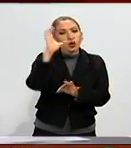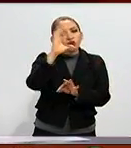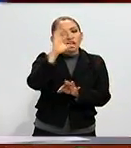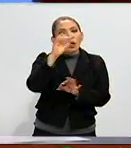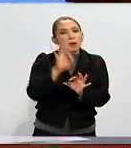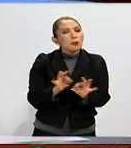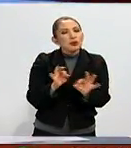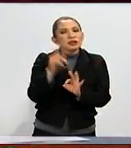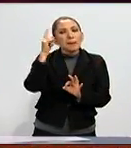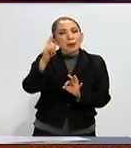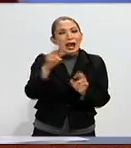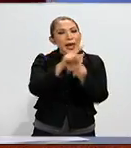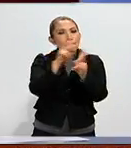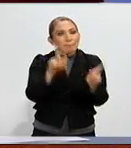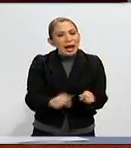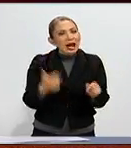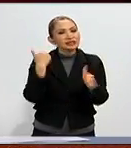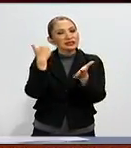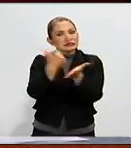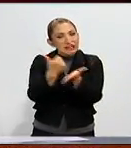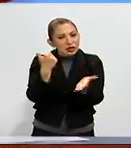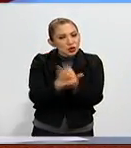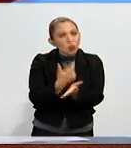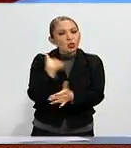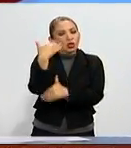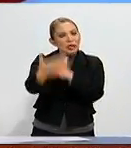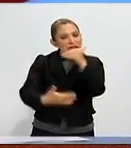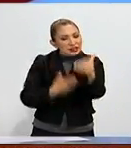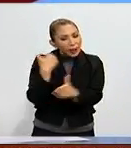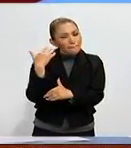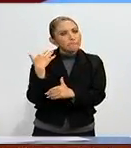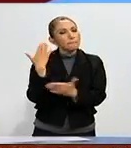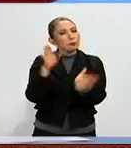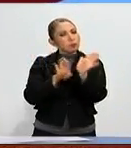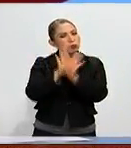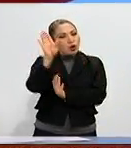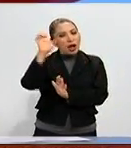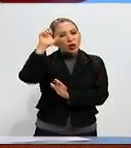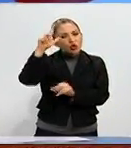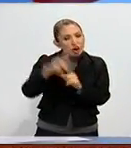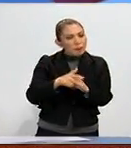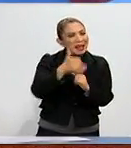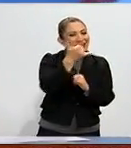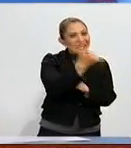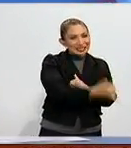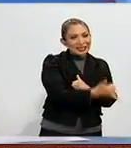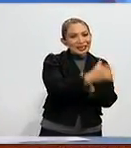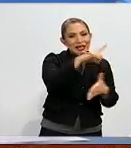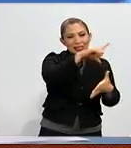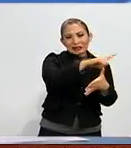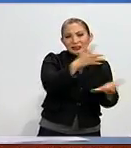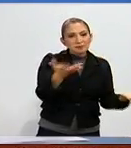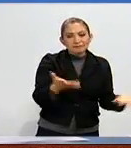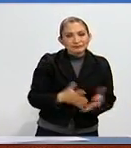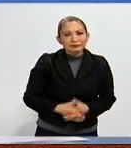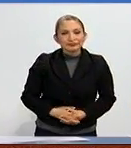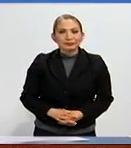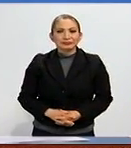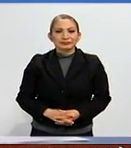como relevancia para la paz, la solidaridad, el desarrollo, el progreso entre Europa y América